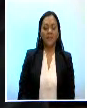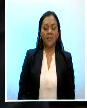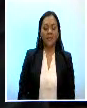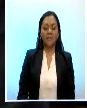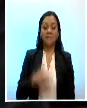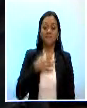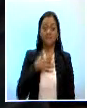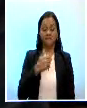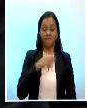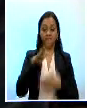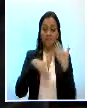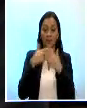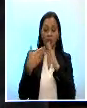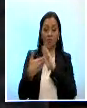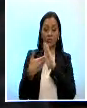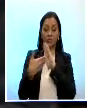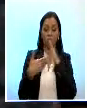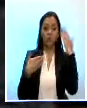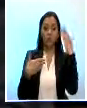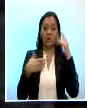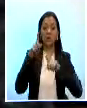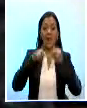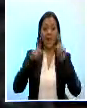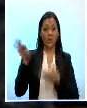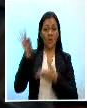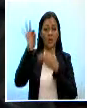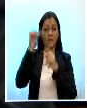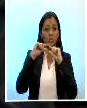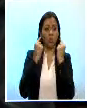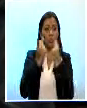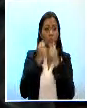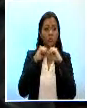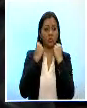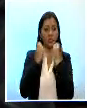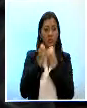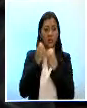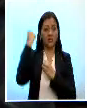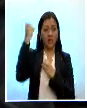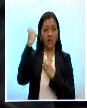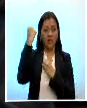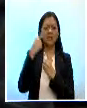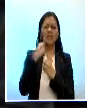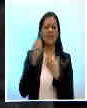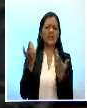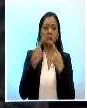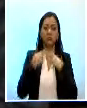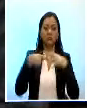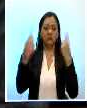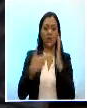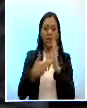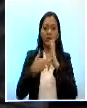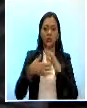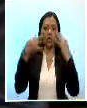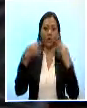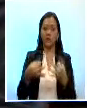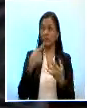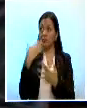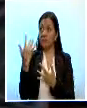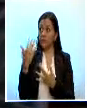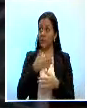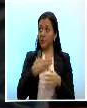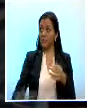Como estaba previsto, la oposición política y representantes de grupos sociales y sindicales aguardaban la publicación en el registro oficial de la naciente Ley de Justicia